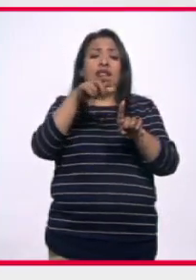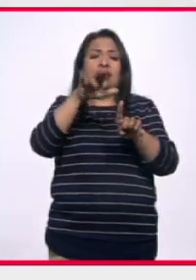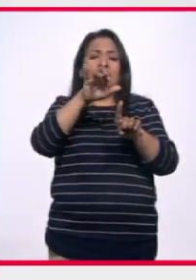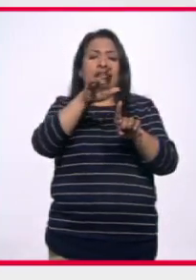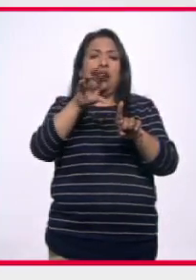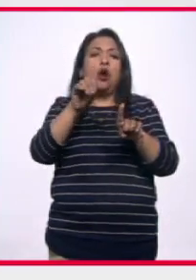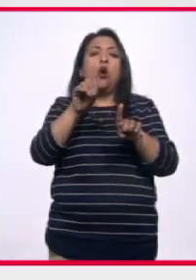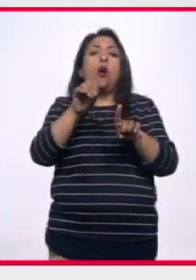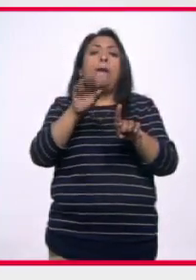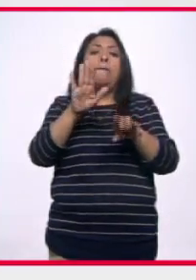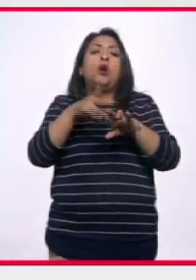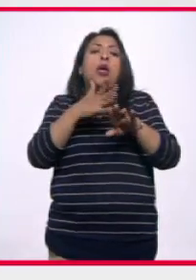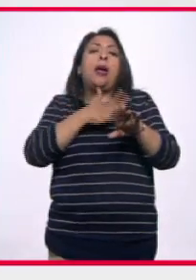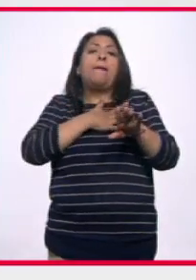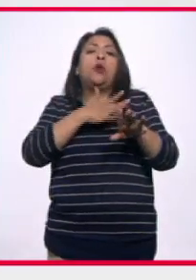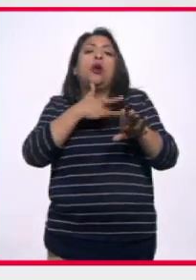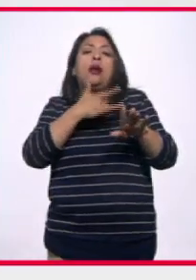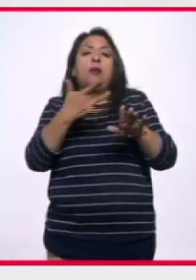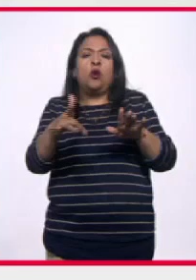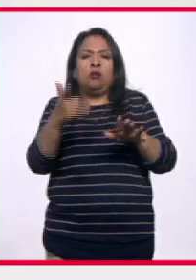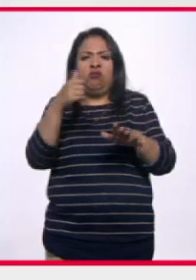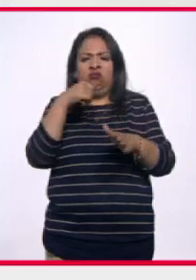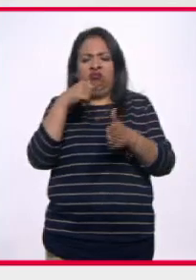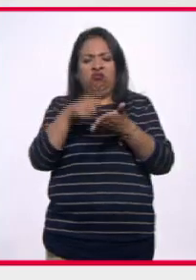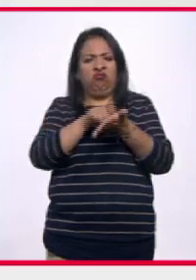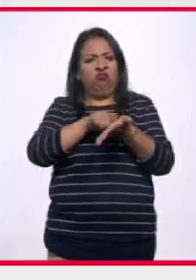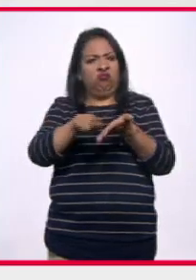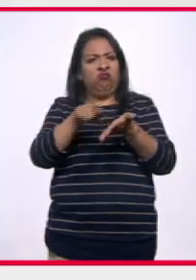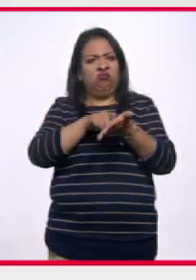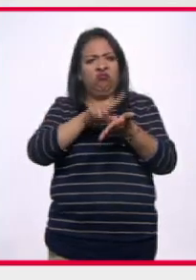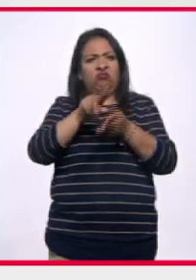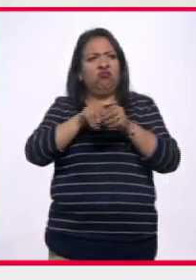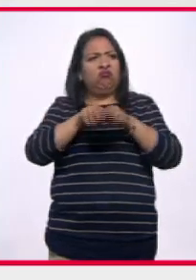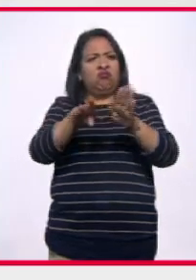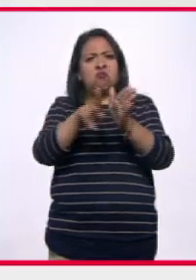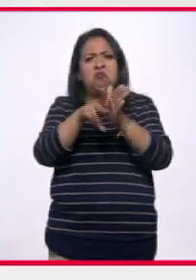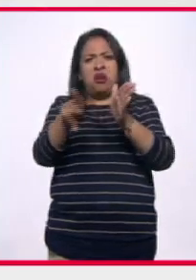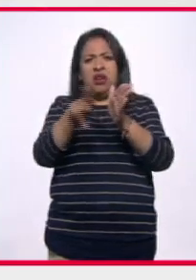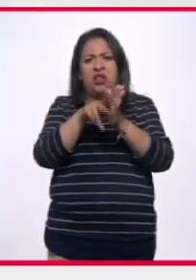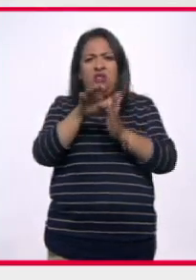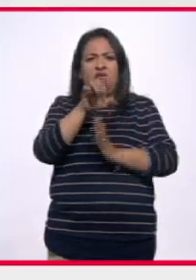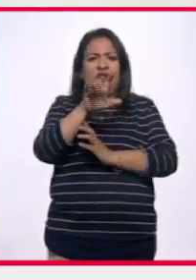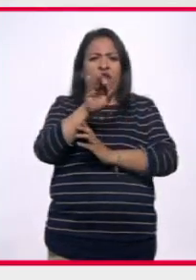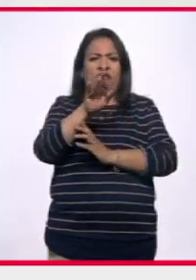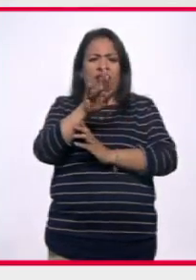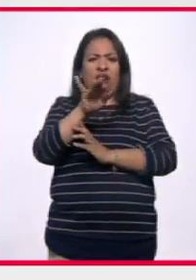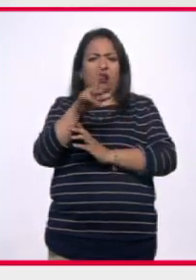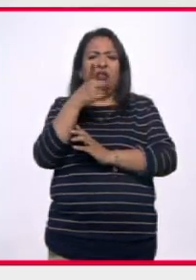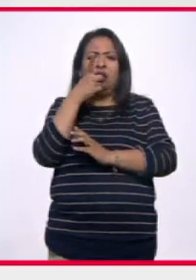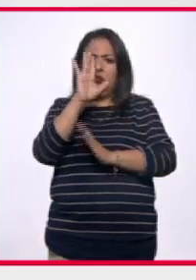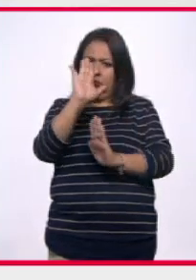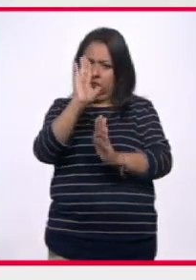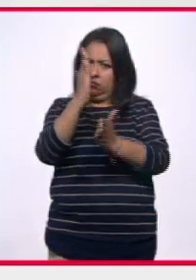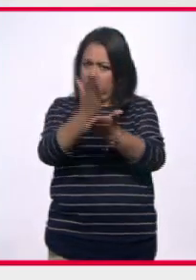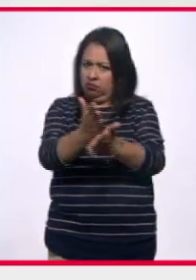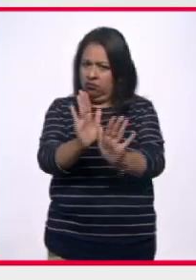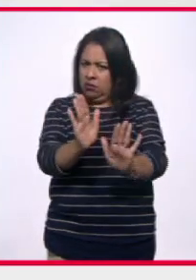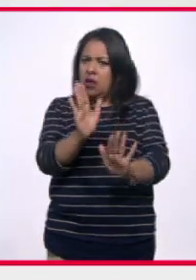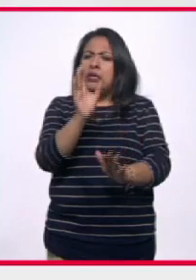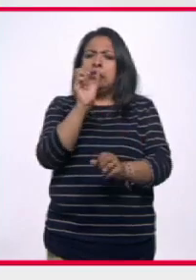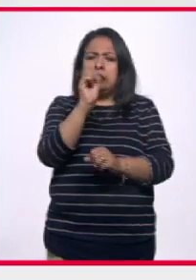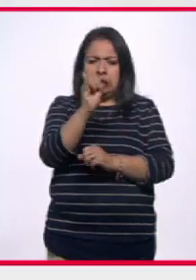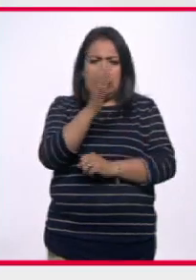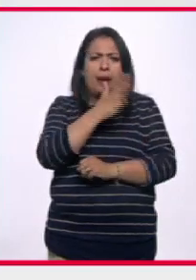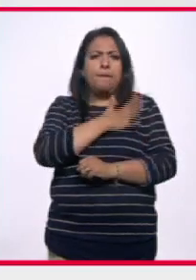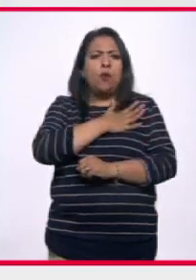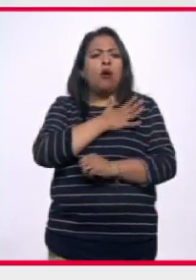lo aceptó por amor y ella escribe una carta vindicativa que publica en una empresa en el periódico al federalista donde dice momento no sólo el amor